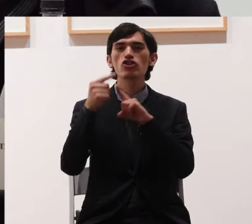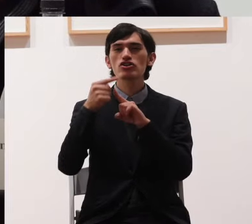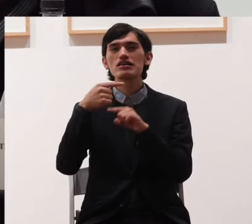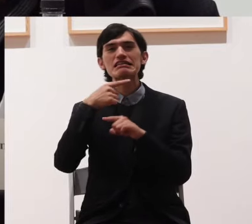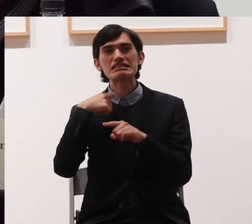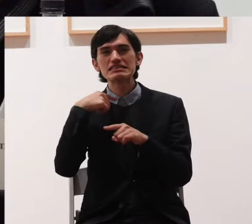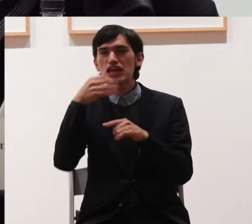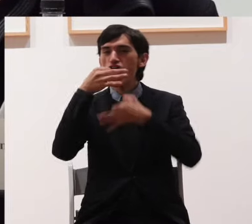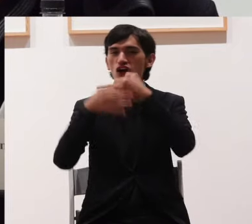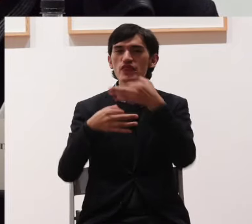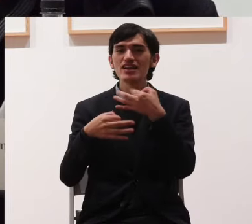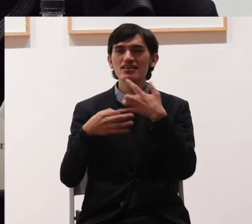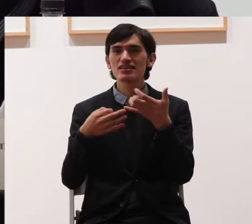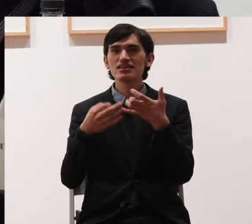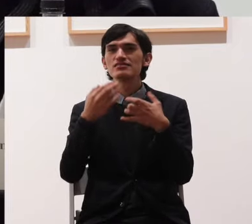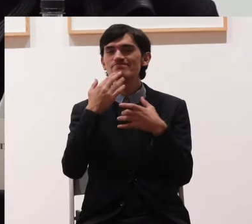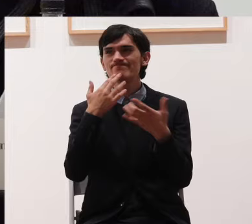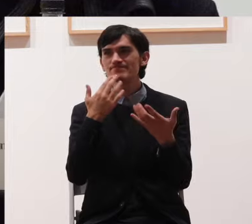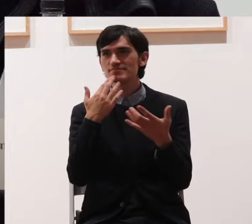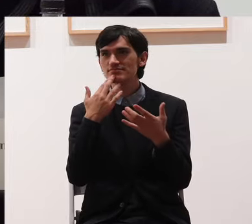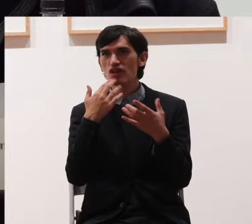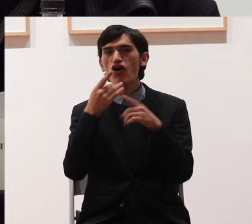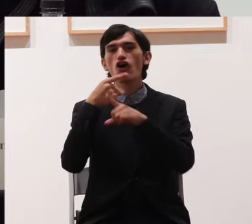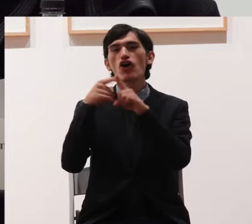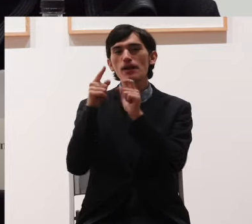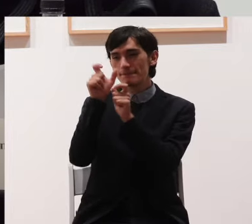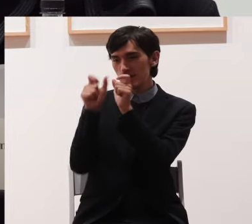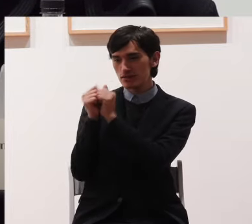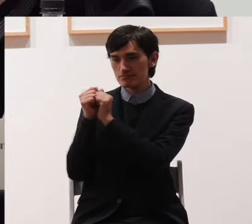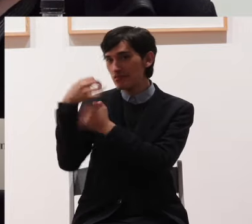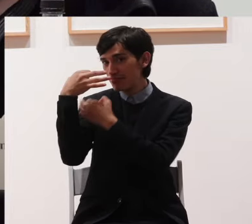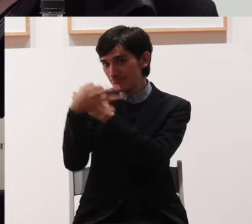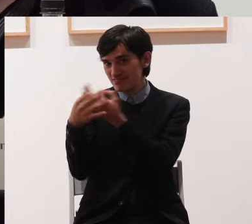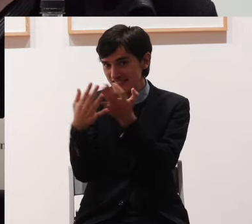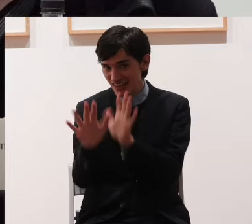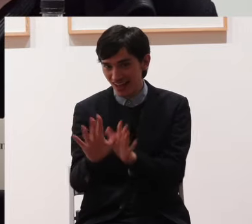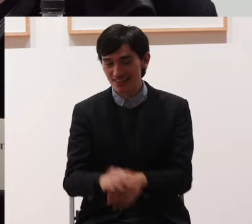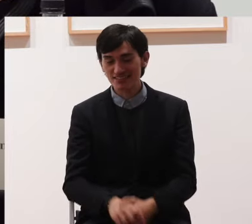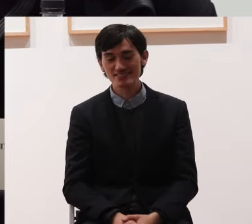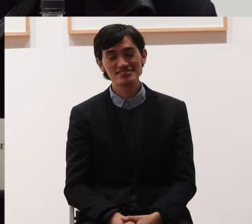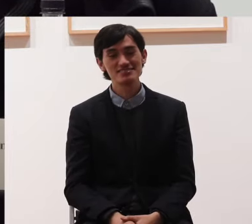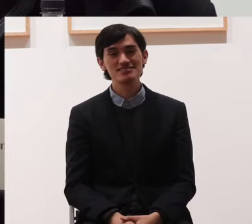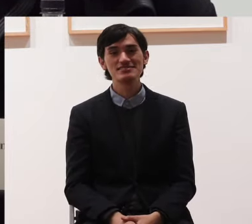¿Qué más les puedo decir? Algo interesante de todo lo que escribí aquí, porque muchas cosas ya se dijeron. Y